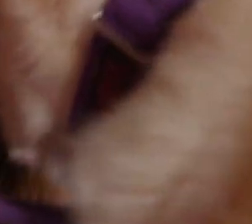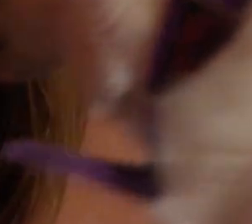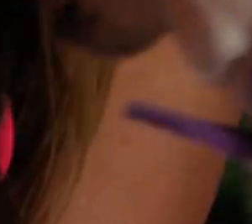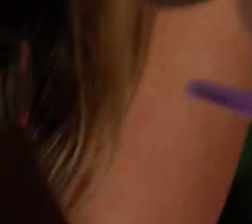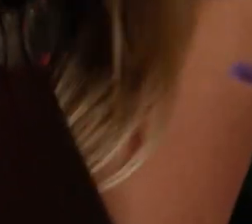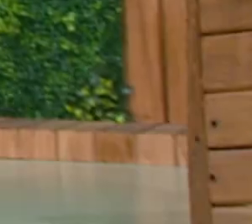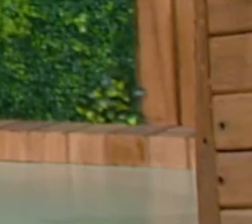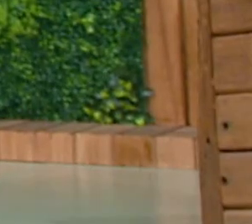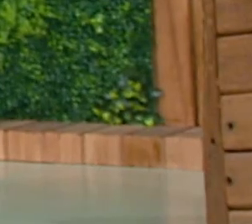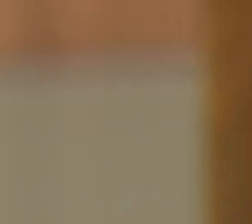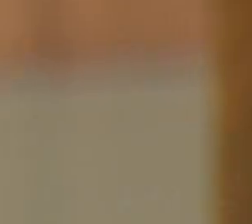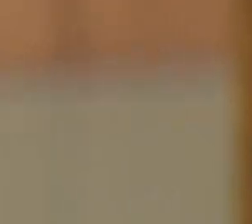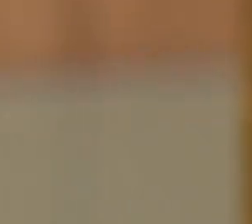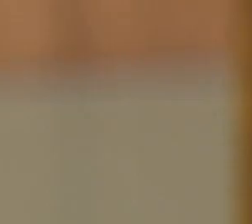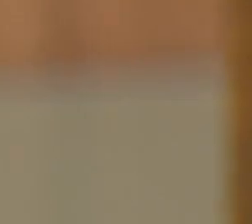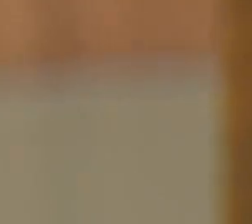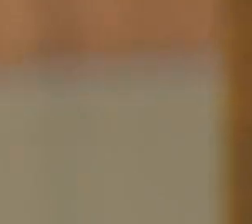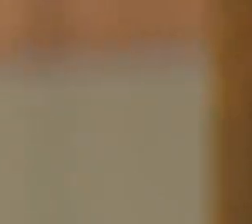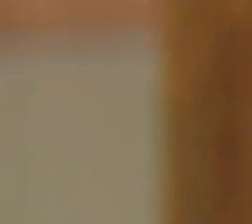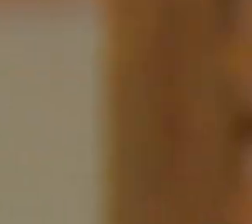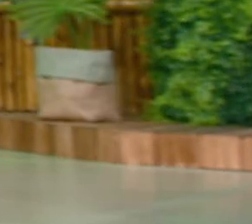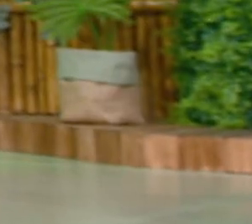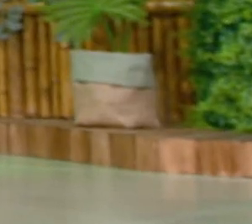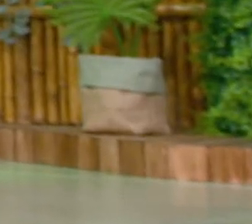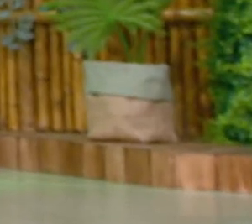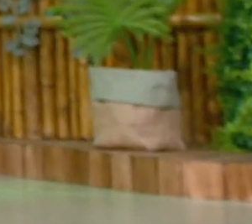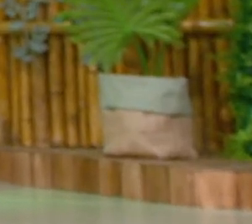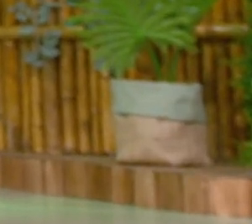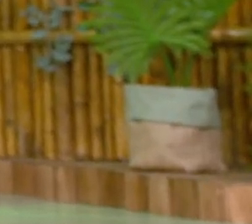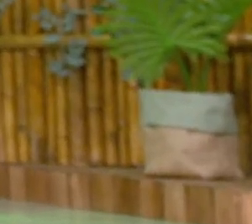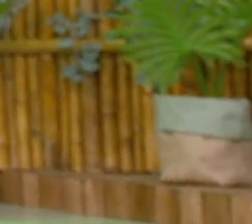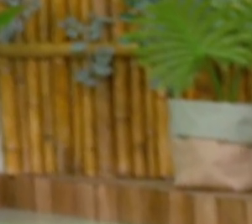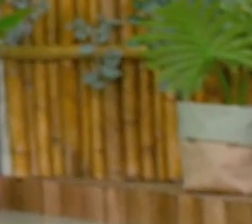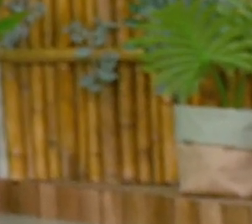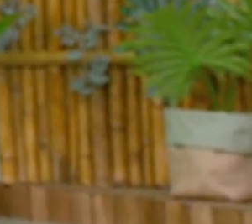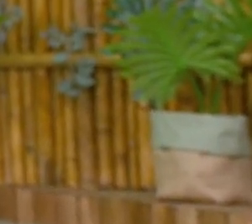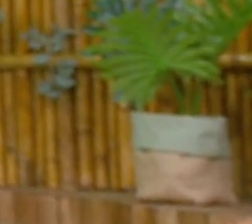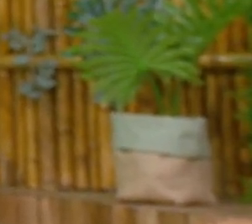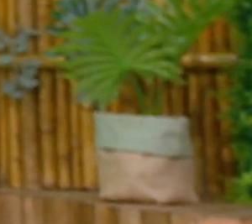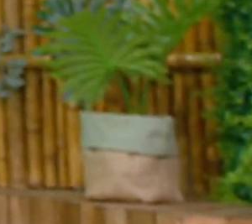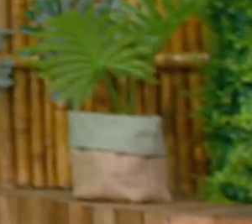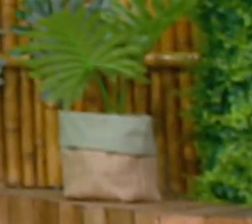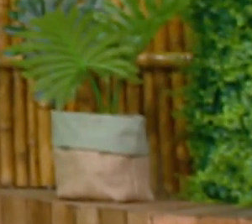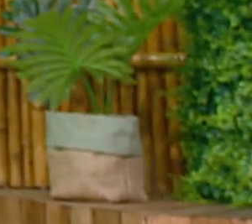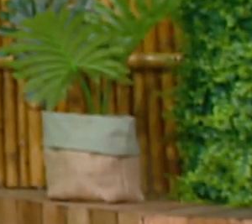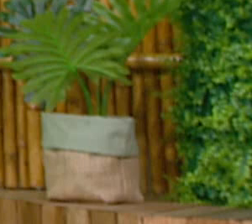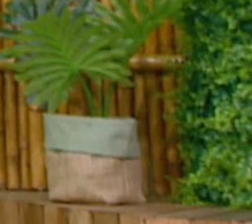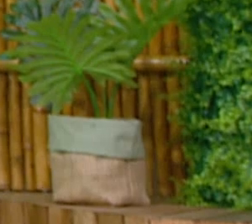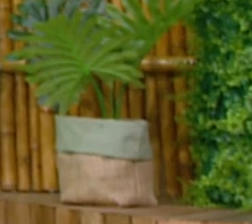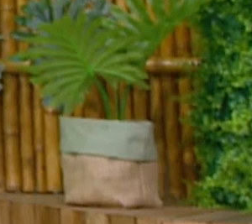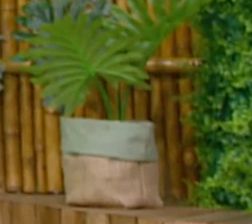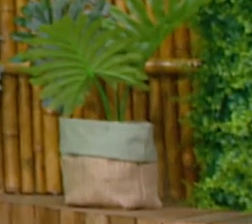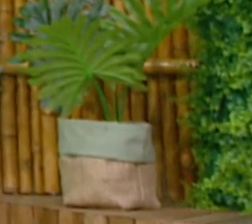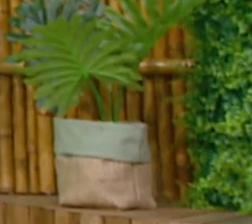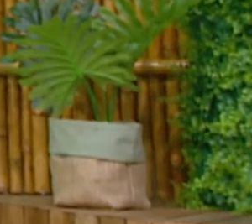sanan. Mira, media chiflete, viste, hay que agarrarla y ella es rescatadita de un refugio cuando